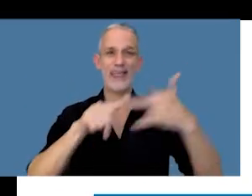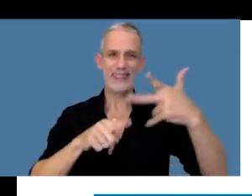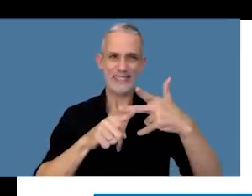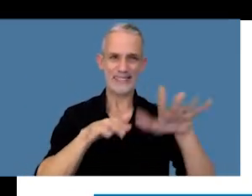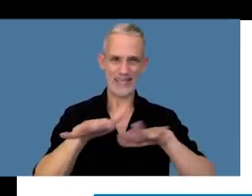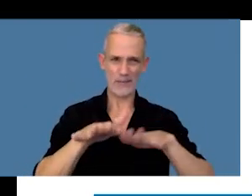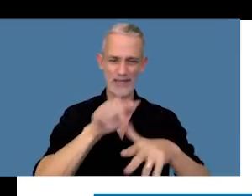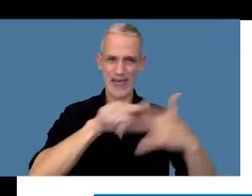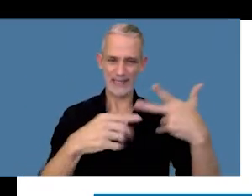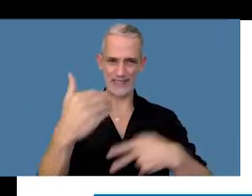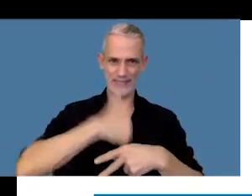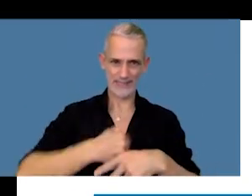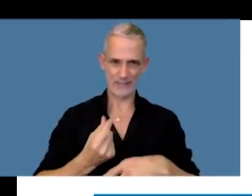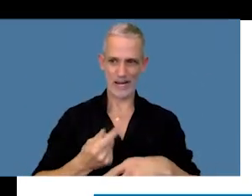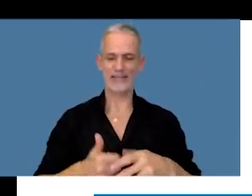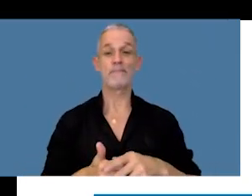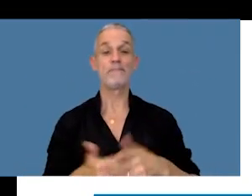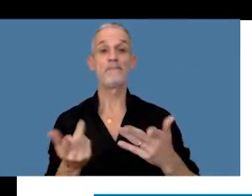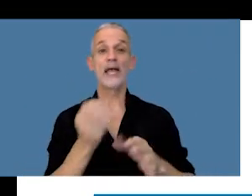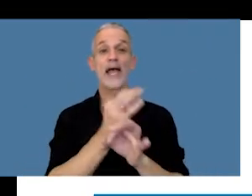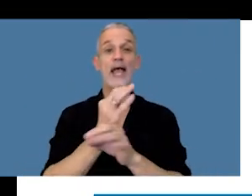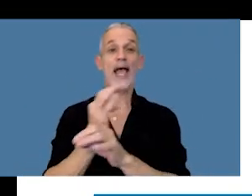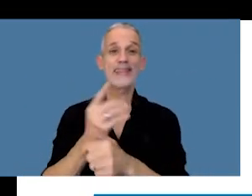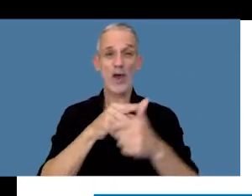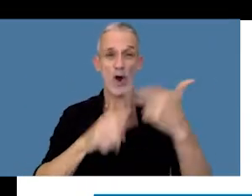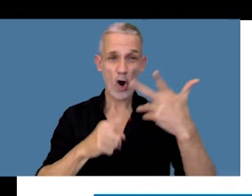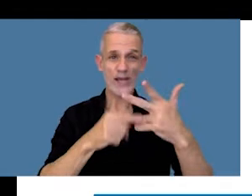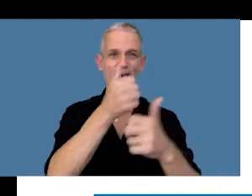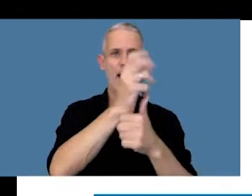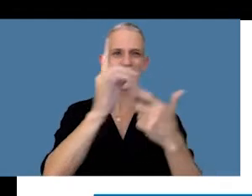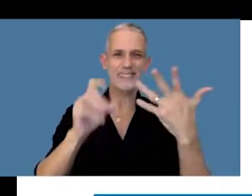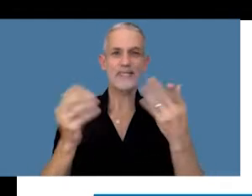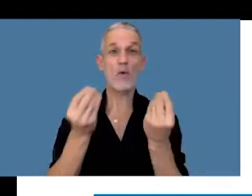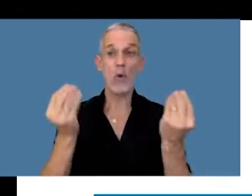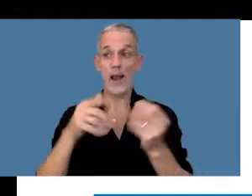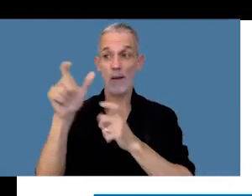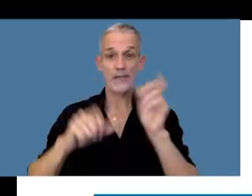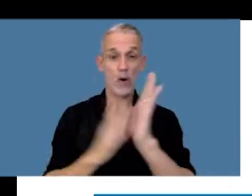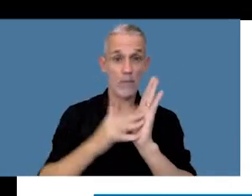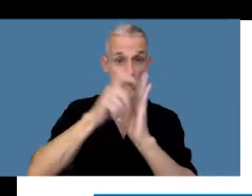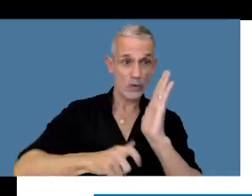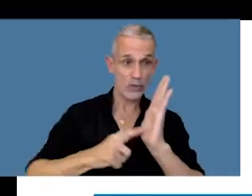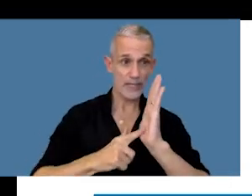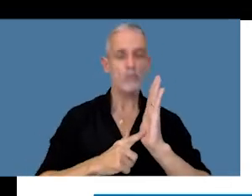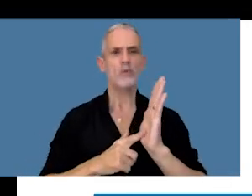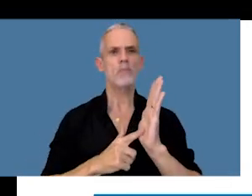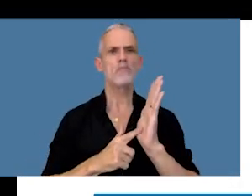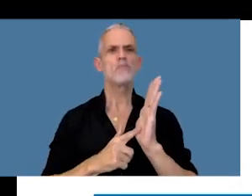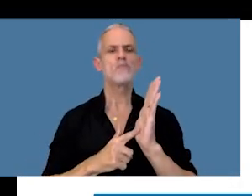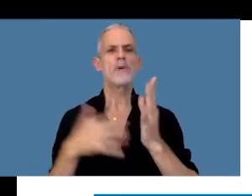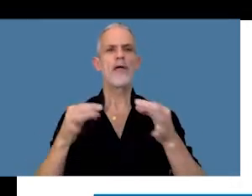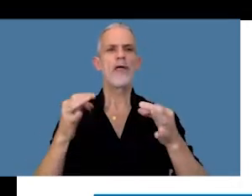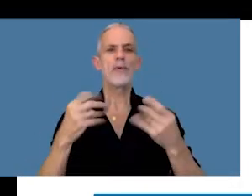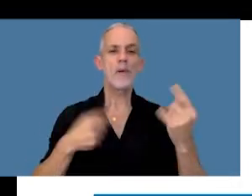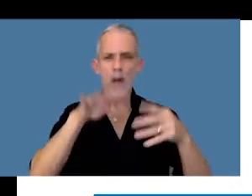actividades. Las categorías entonces que se hace el contribuyente se va a posicionar en